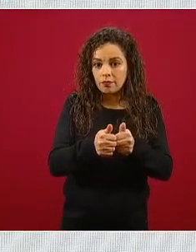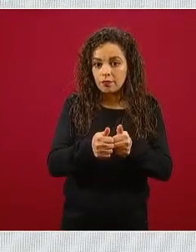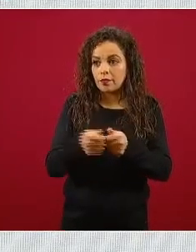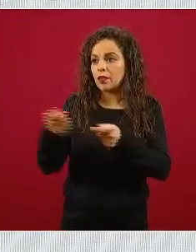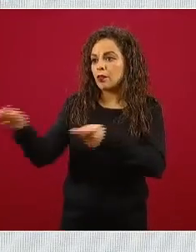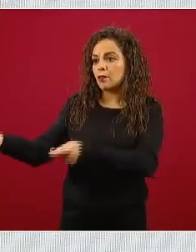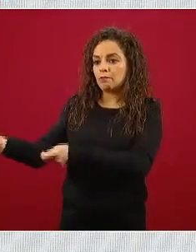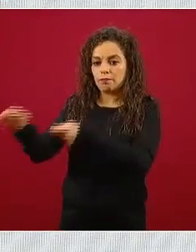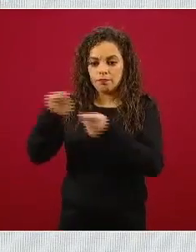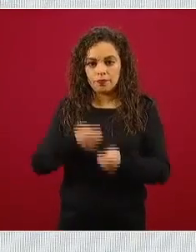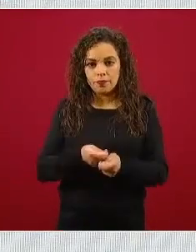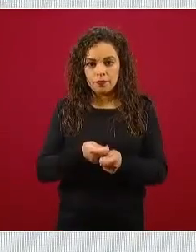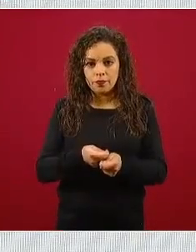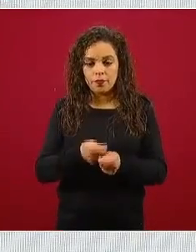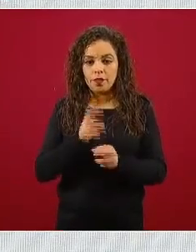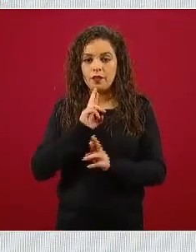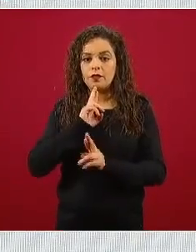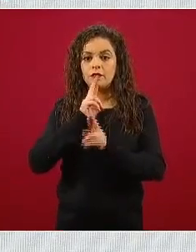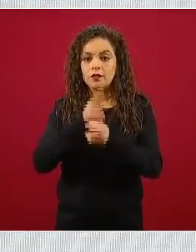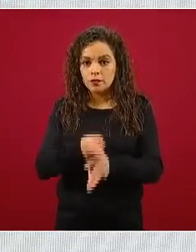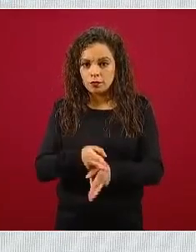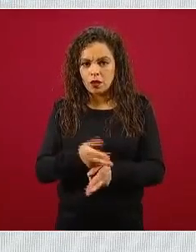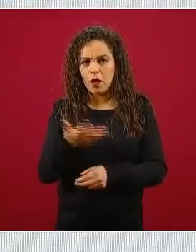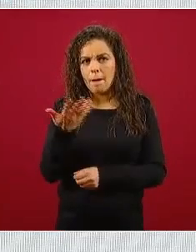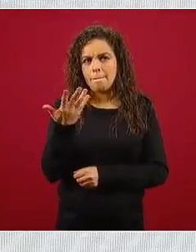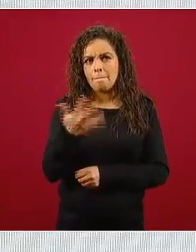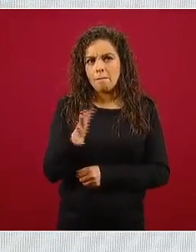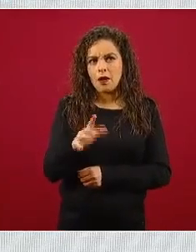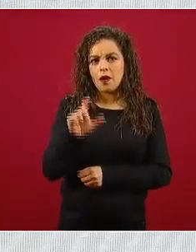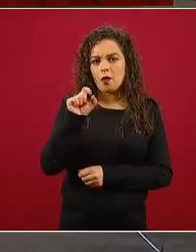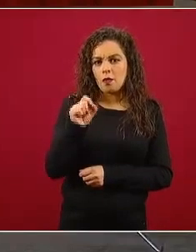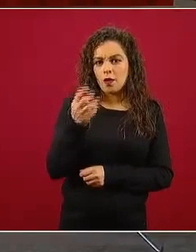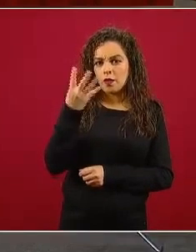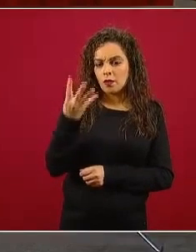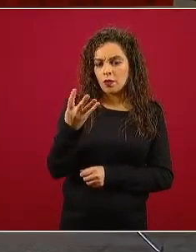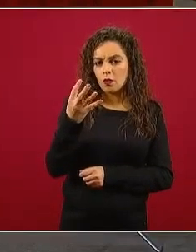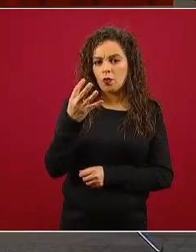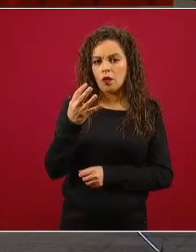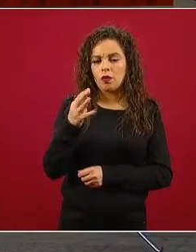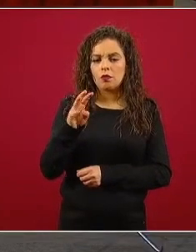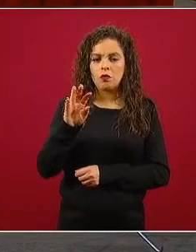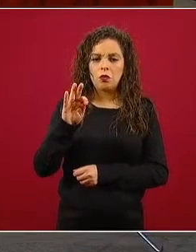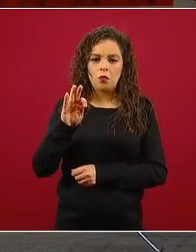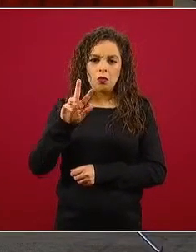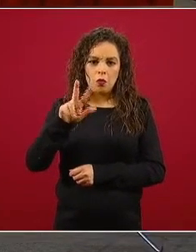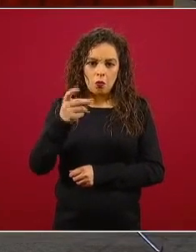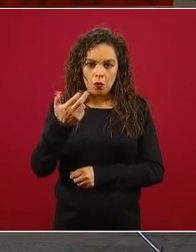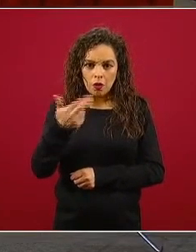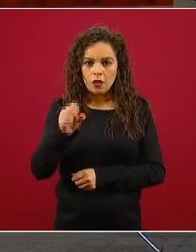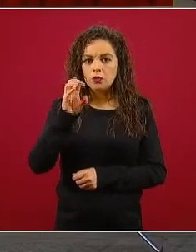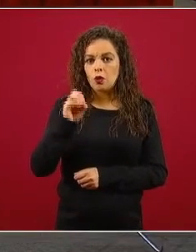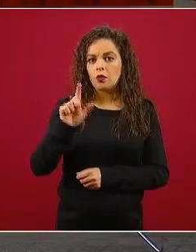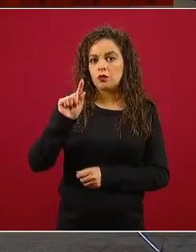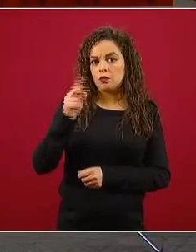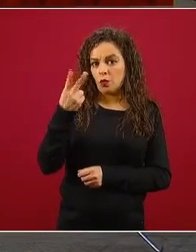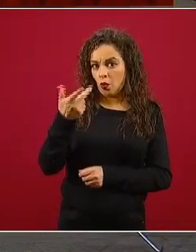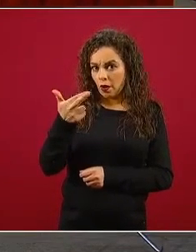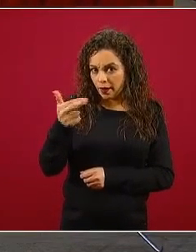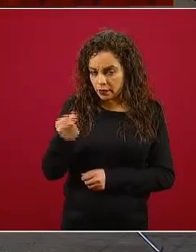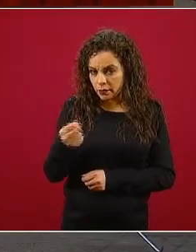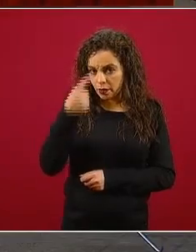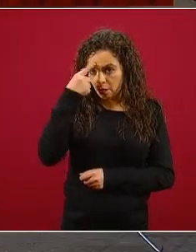que generalmente se procesa en 24, 48, a veces 72 horas, el procesamiento de